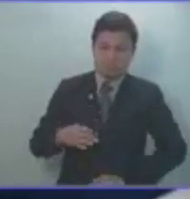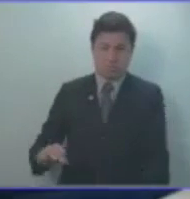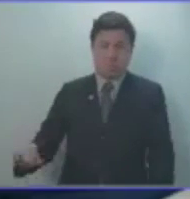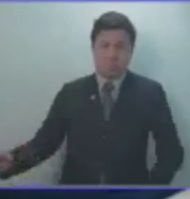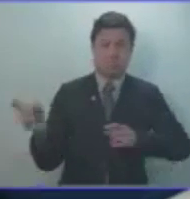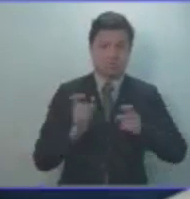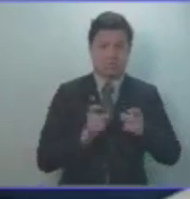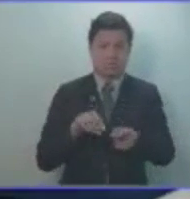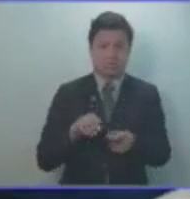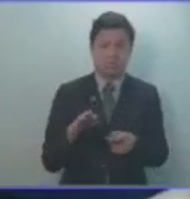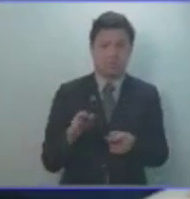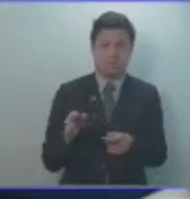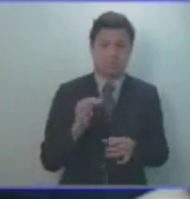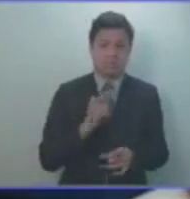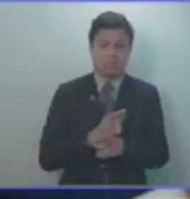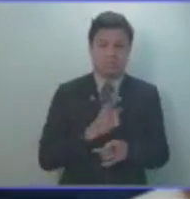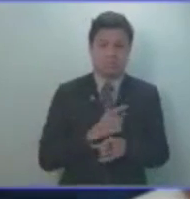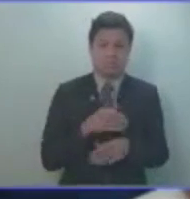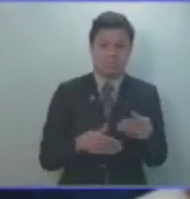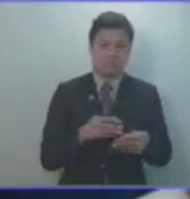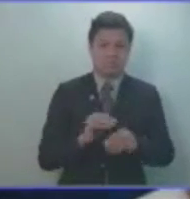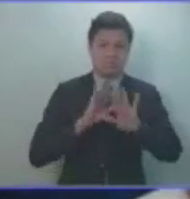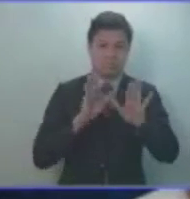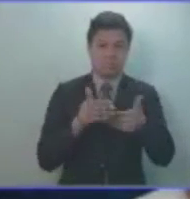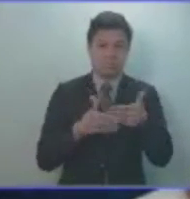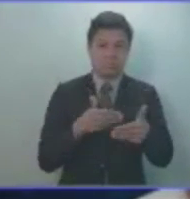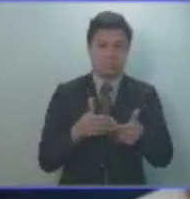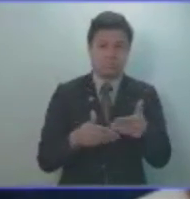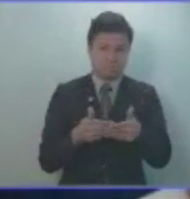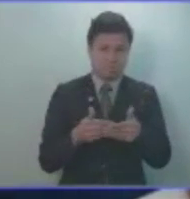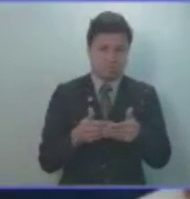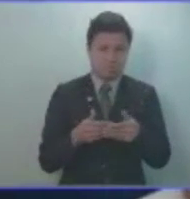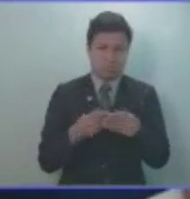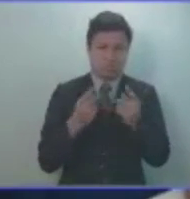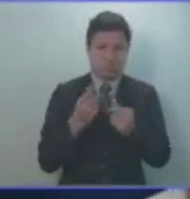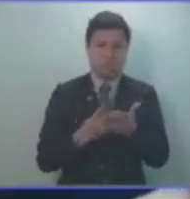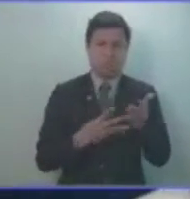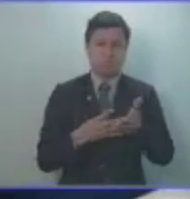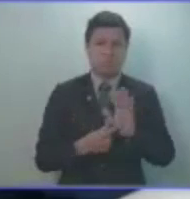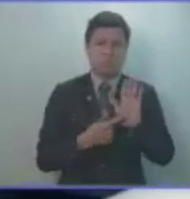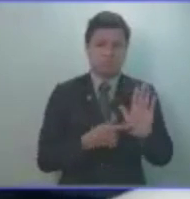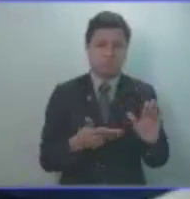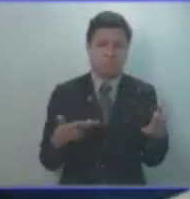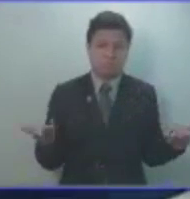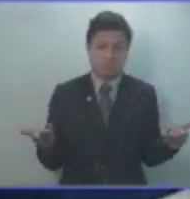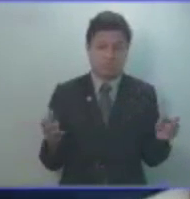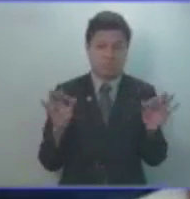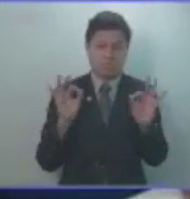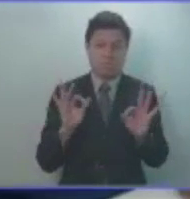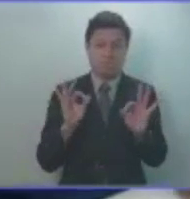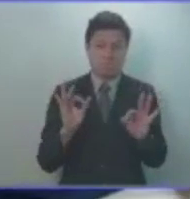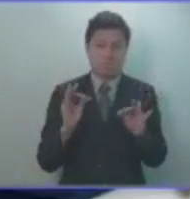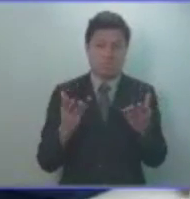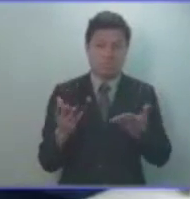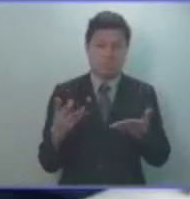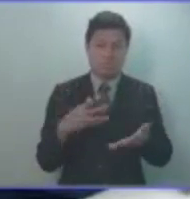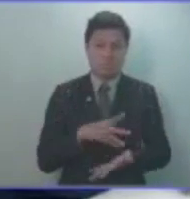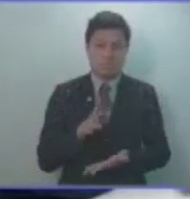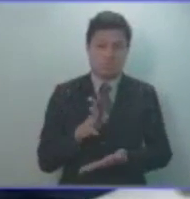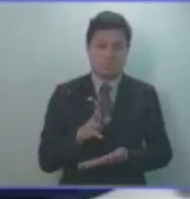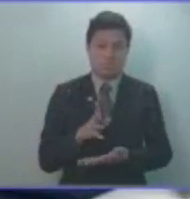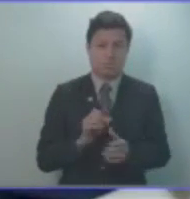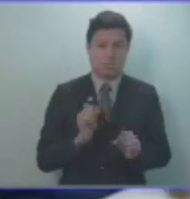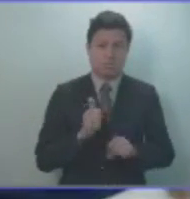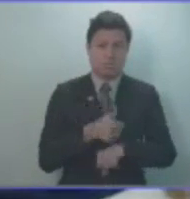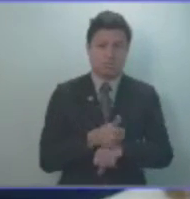racional y además transparente, para proveerle de los mejores servicios públicos y